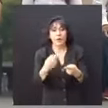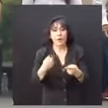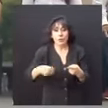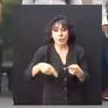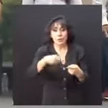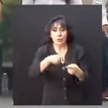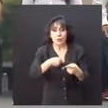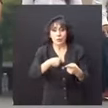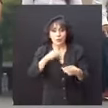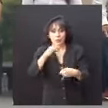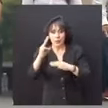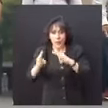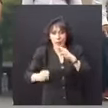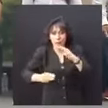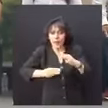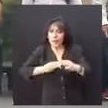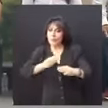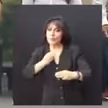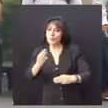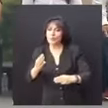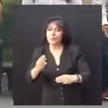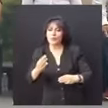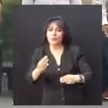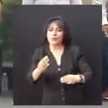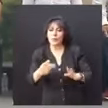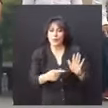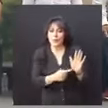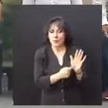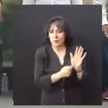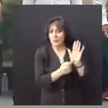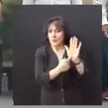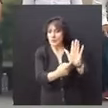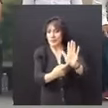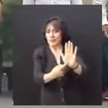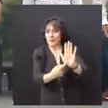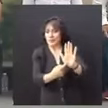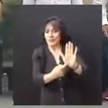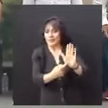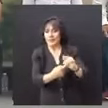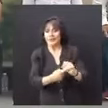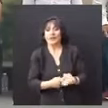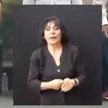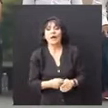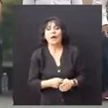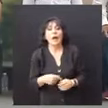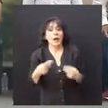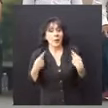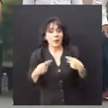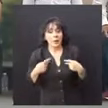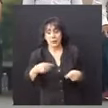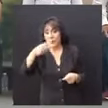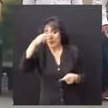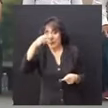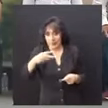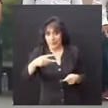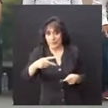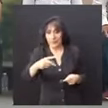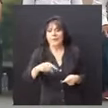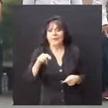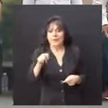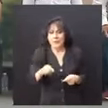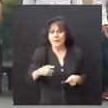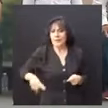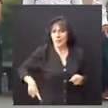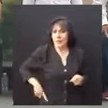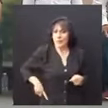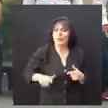mundo entero que el pueblo de México quiere que continúe esta forma de gobierno,